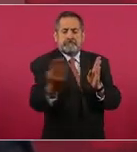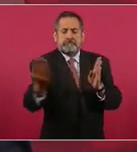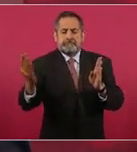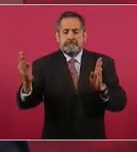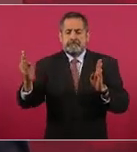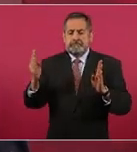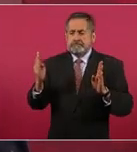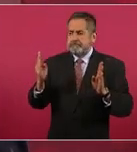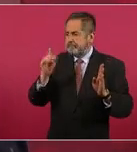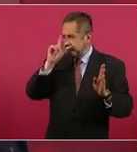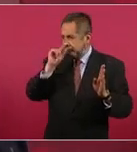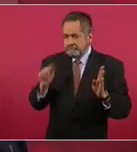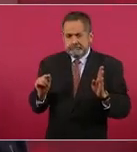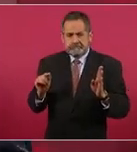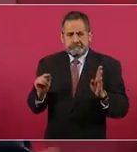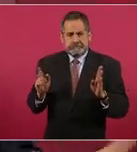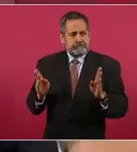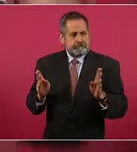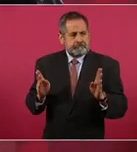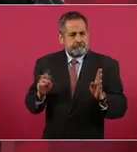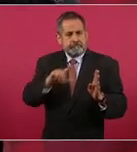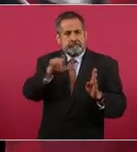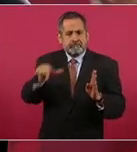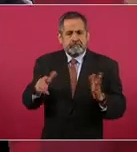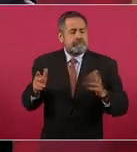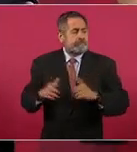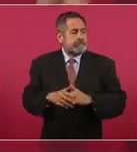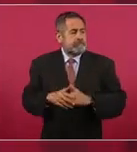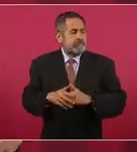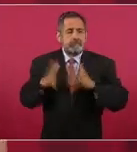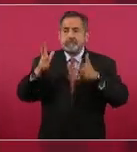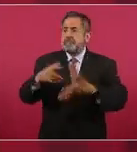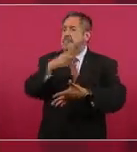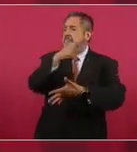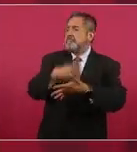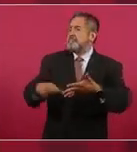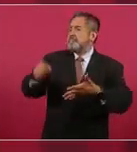terminaron. Y luego dicen, se suspende.